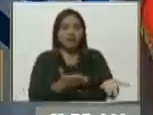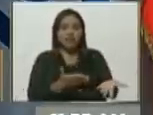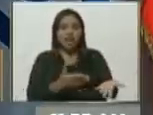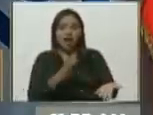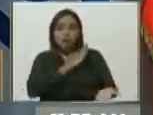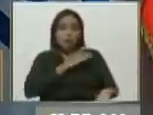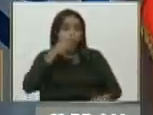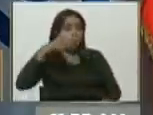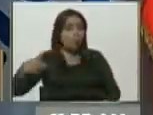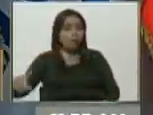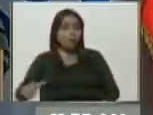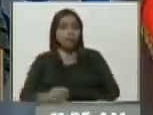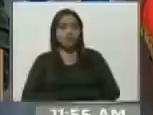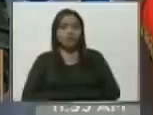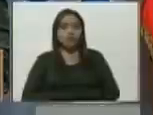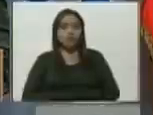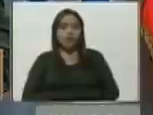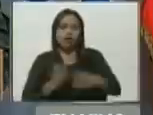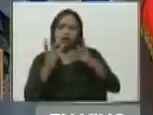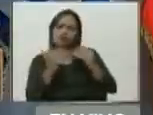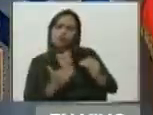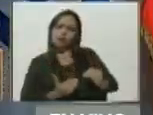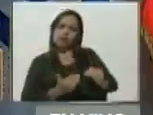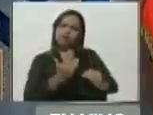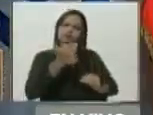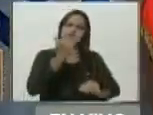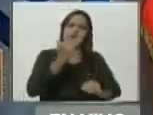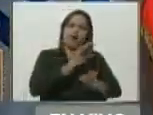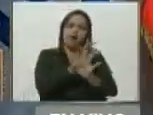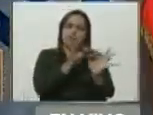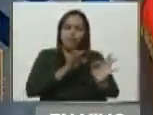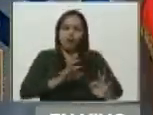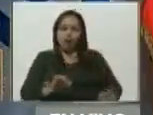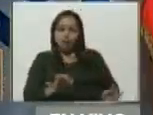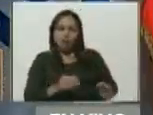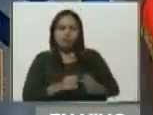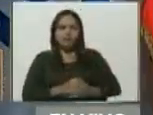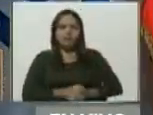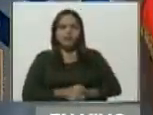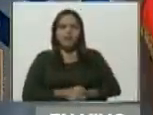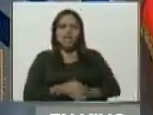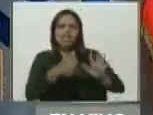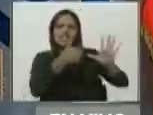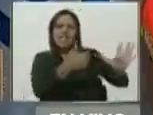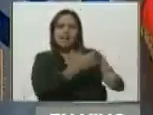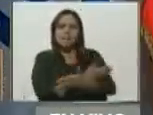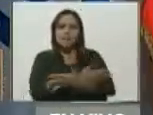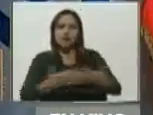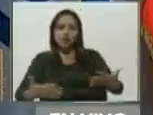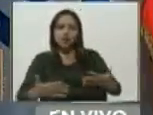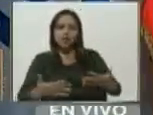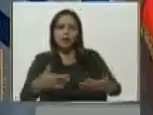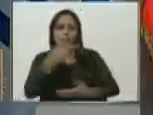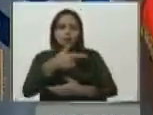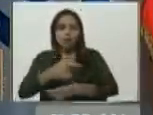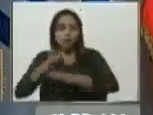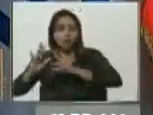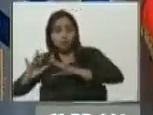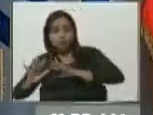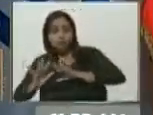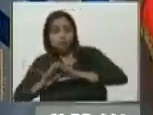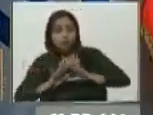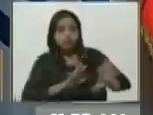nación. Cifras hablan de manera moderada en algún momento de 6 millones de desplazados internos en